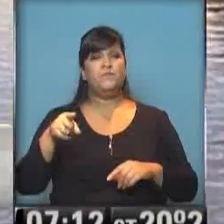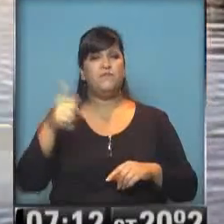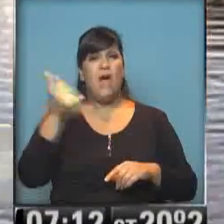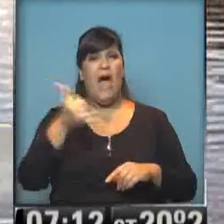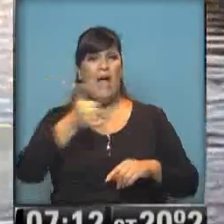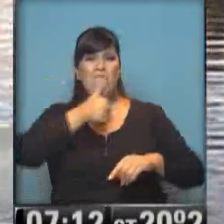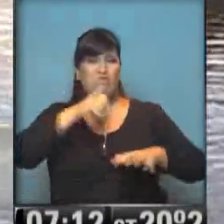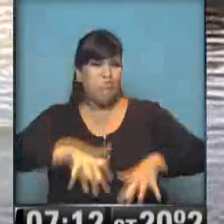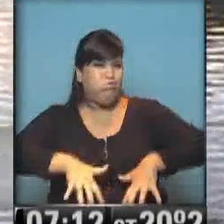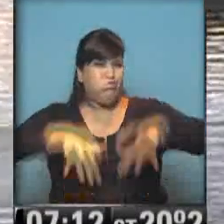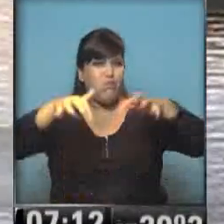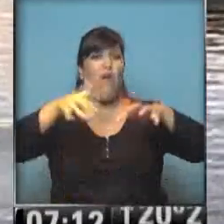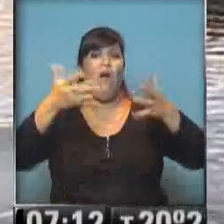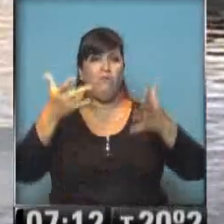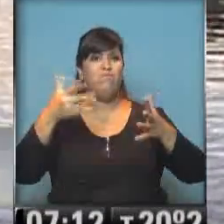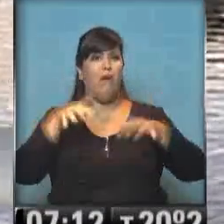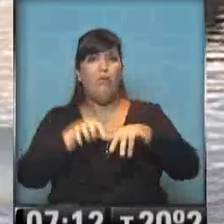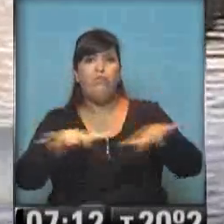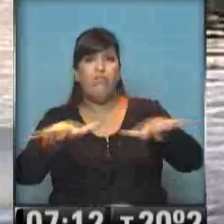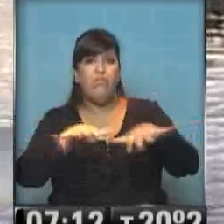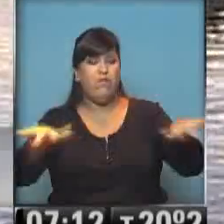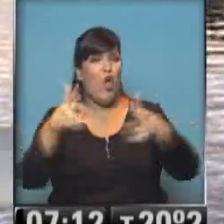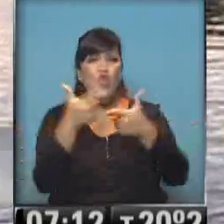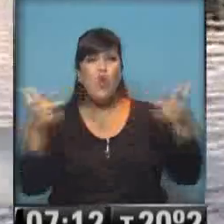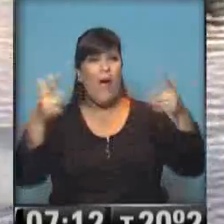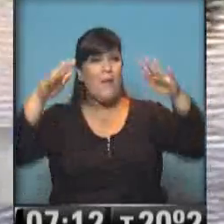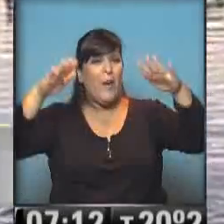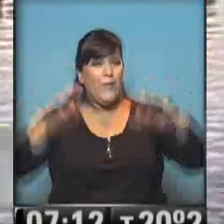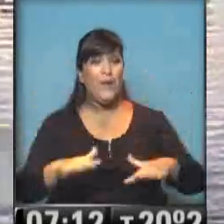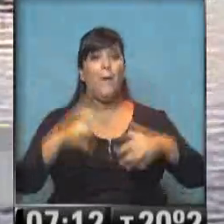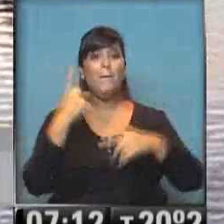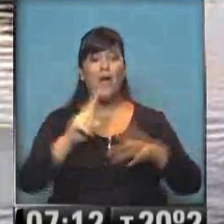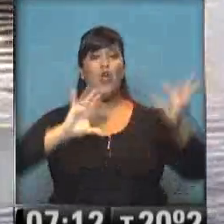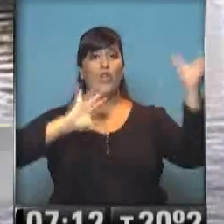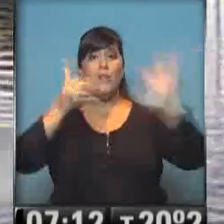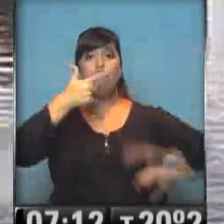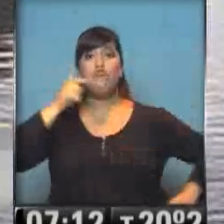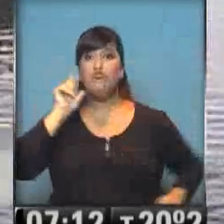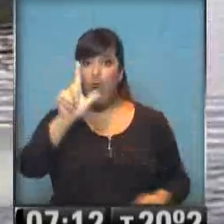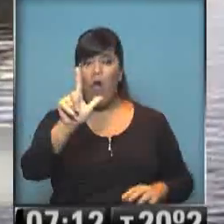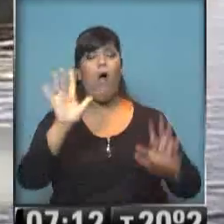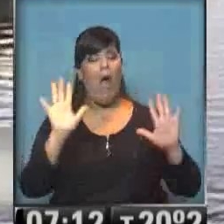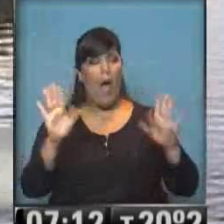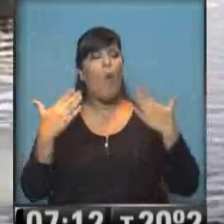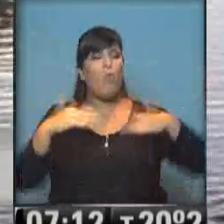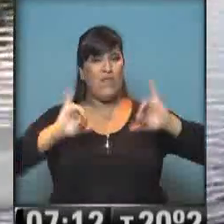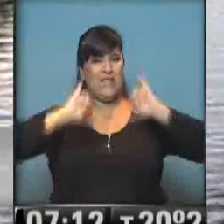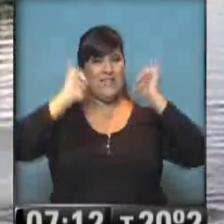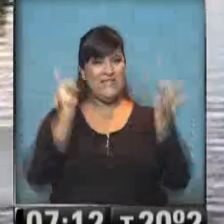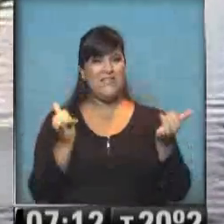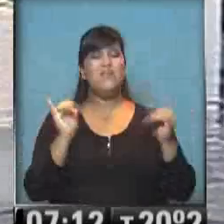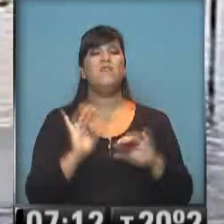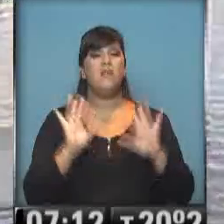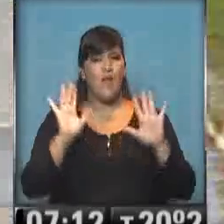absolutamente desbordadas y el agua no tiene por dónde drenar, si el tiempo acompaña, es muy posible que